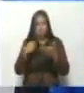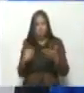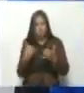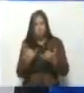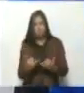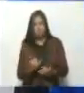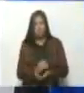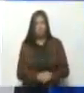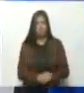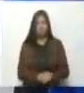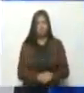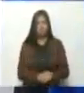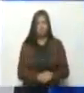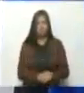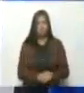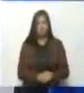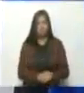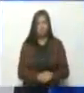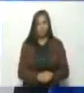Y estamos ahorita